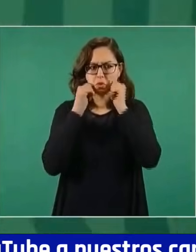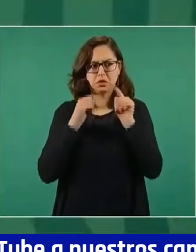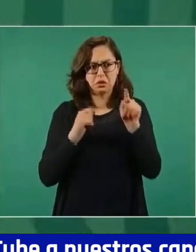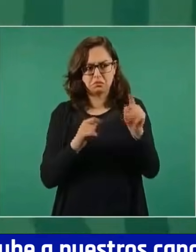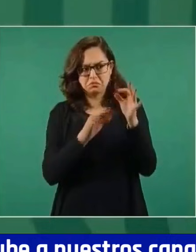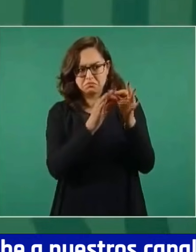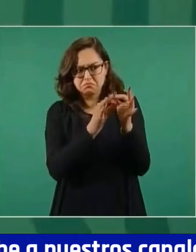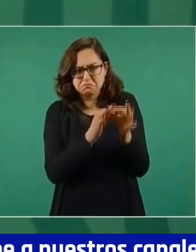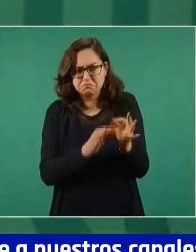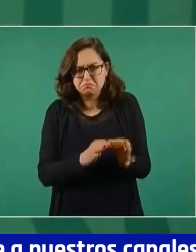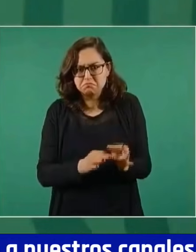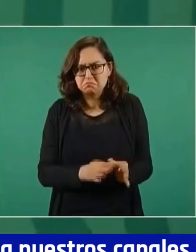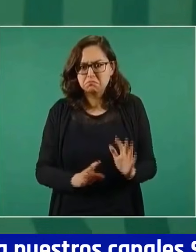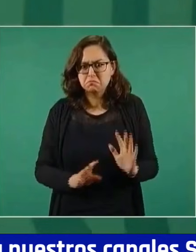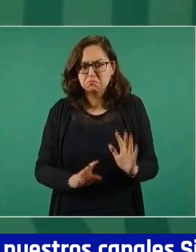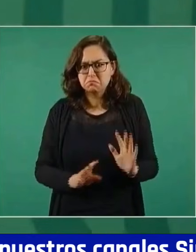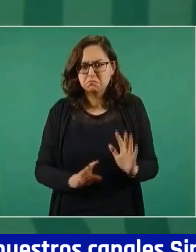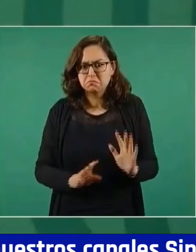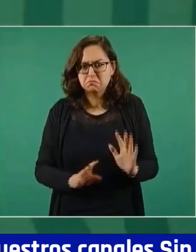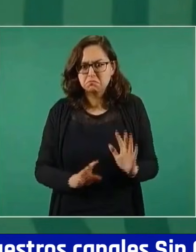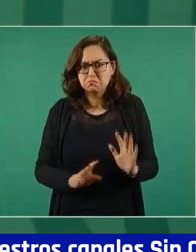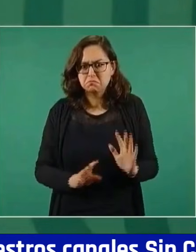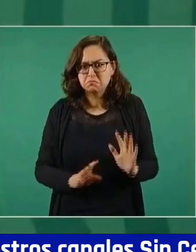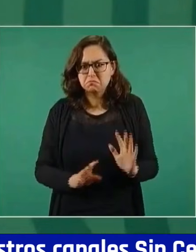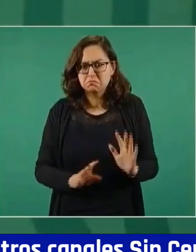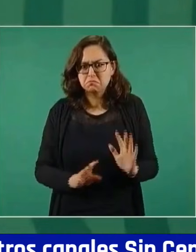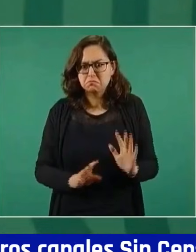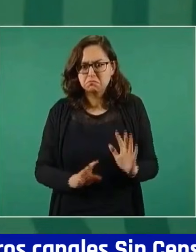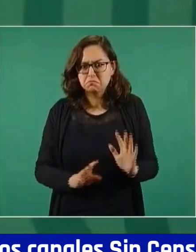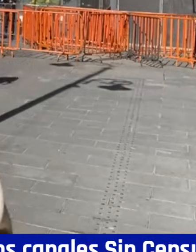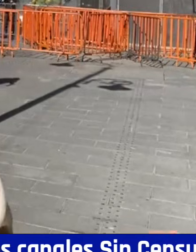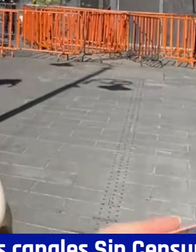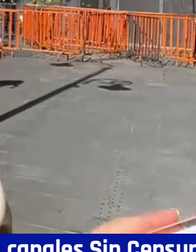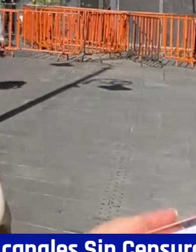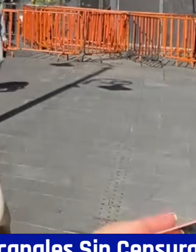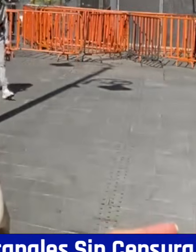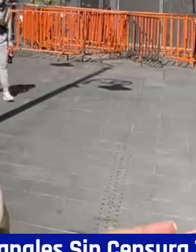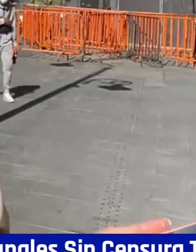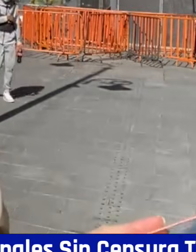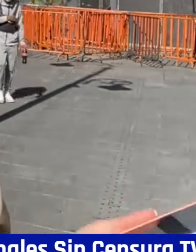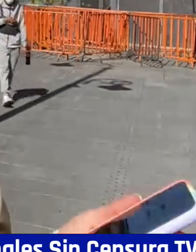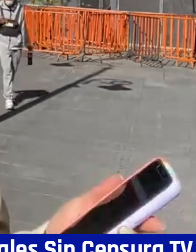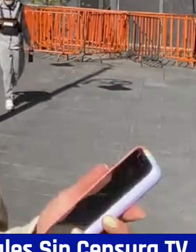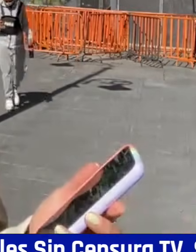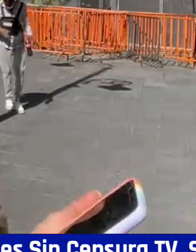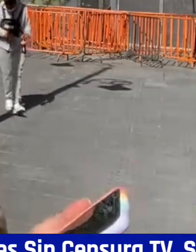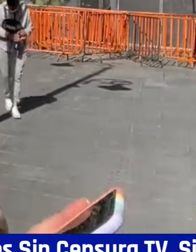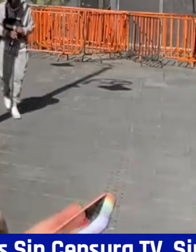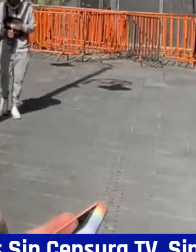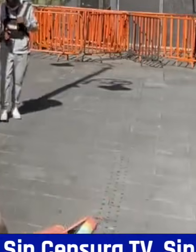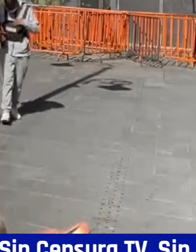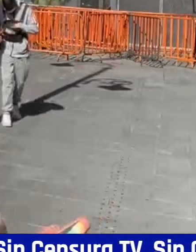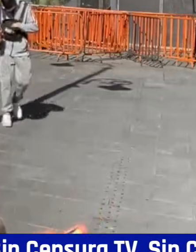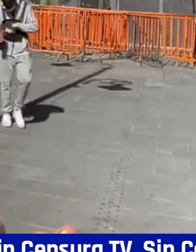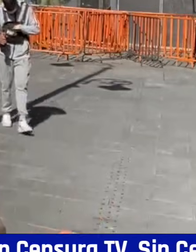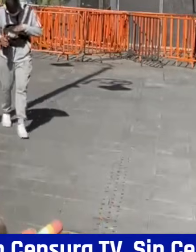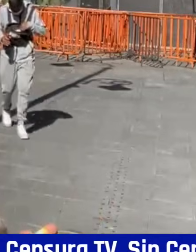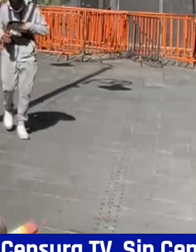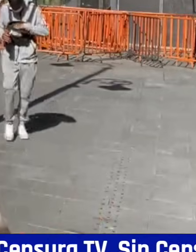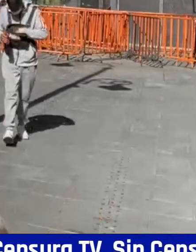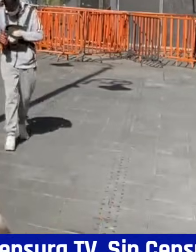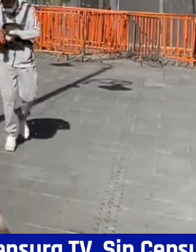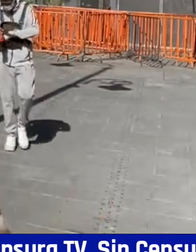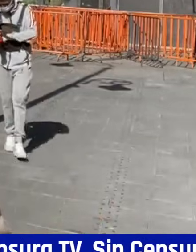ciudadanos. A ver, el PRI, el Partido